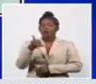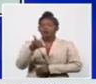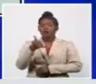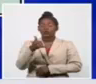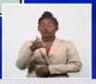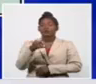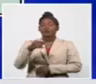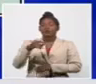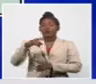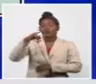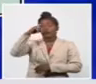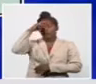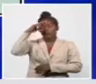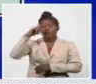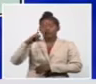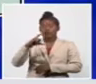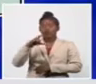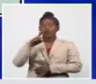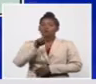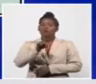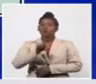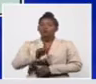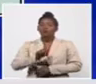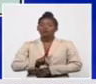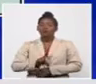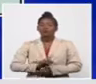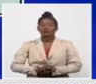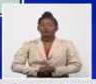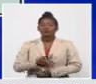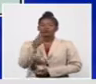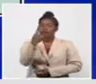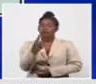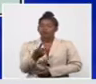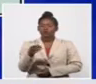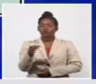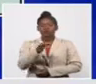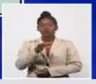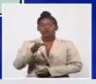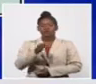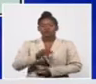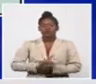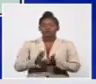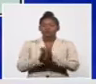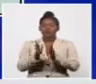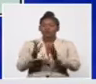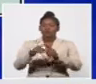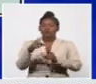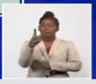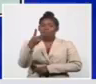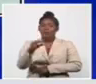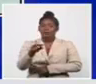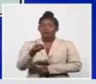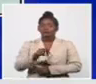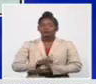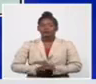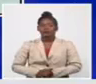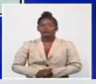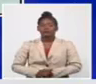de cada uno de estos municipios. En Matanzas se confirman 20 casos